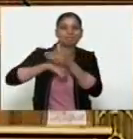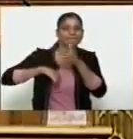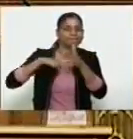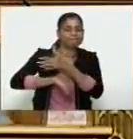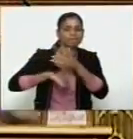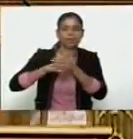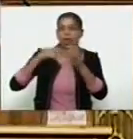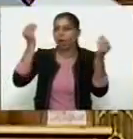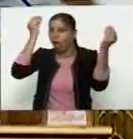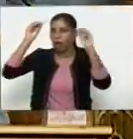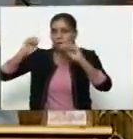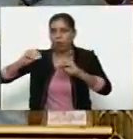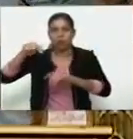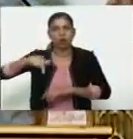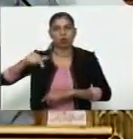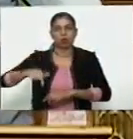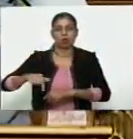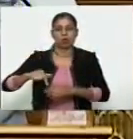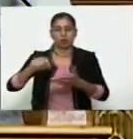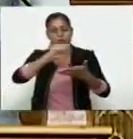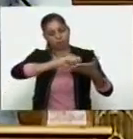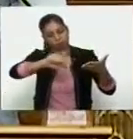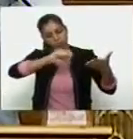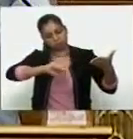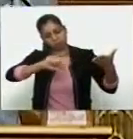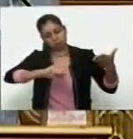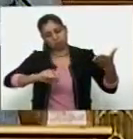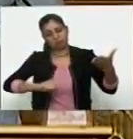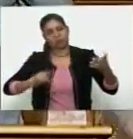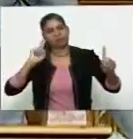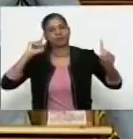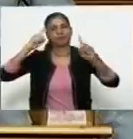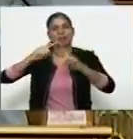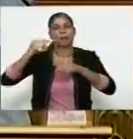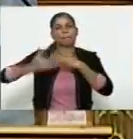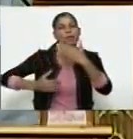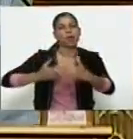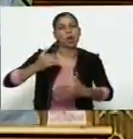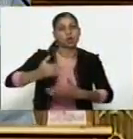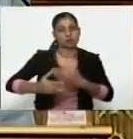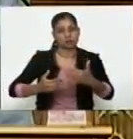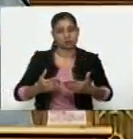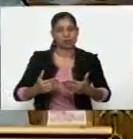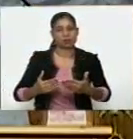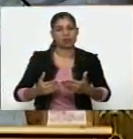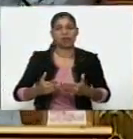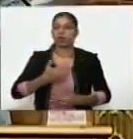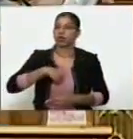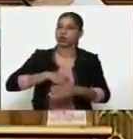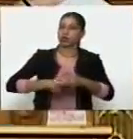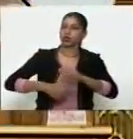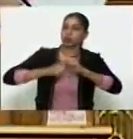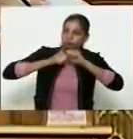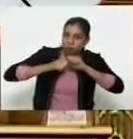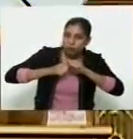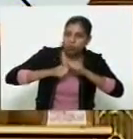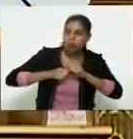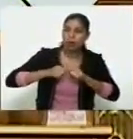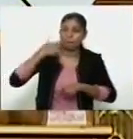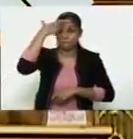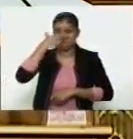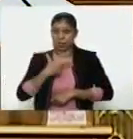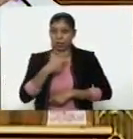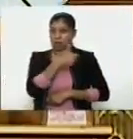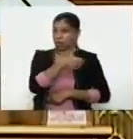hoy se inscribe en ese largo proceso. Hay que salir a explicar el contenido